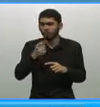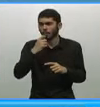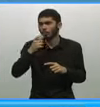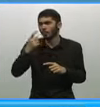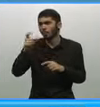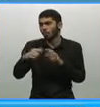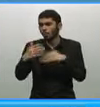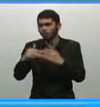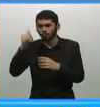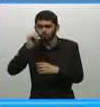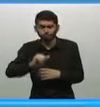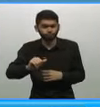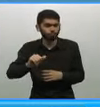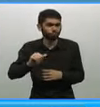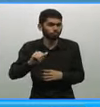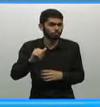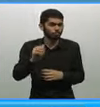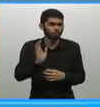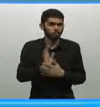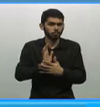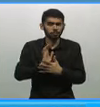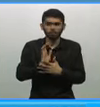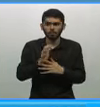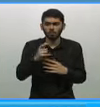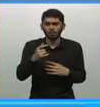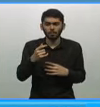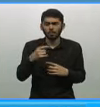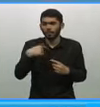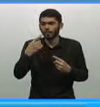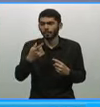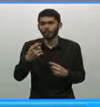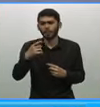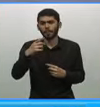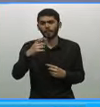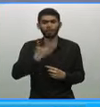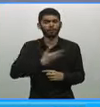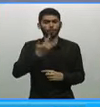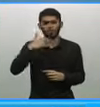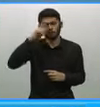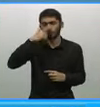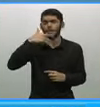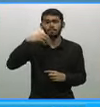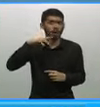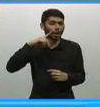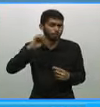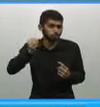pasado y que seguramente nosotros hubiéramos citado. El caso de Ramiro ya había estado. El caso de